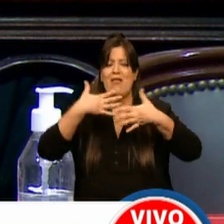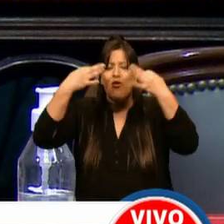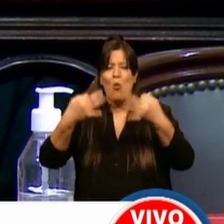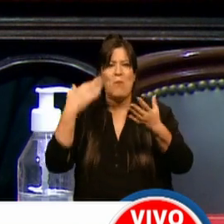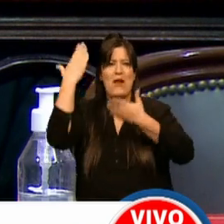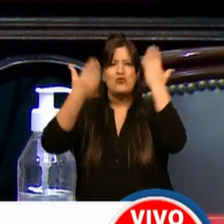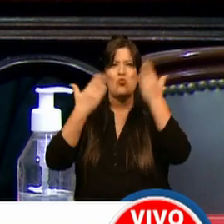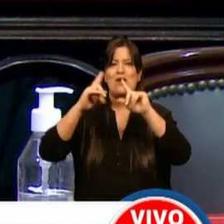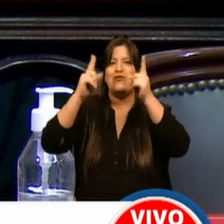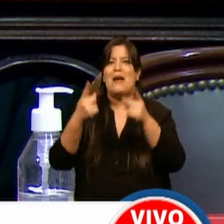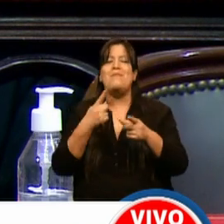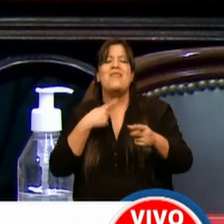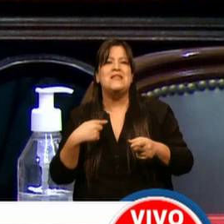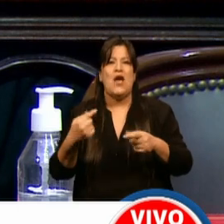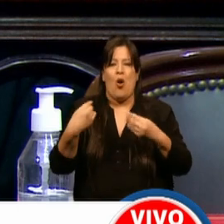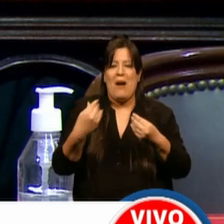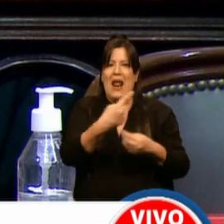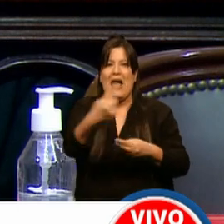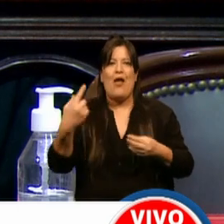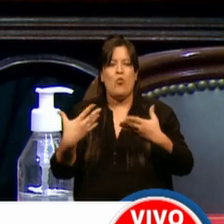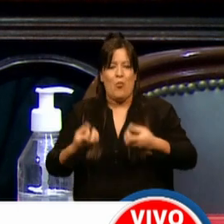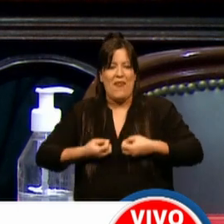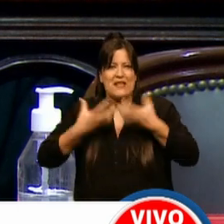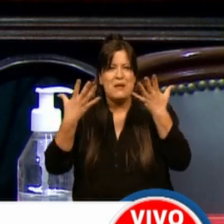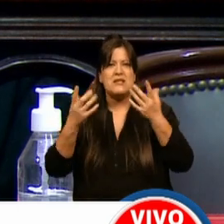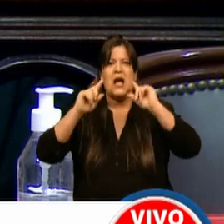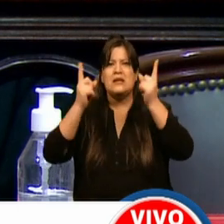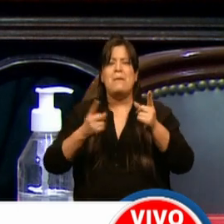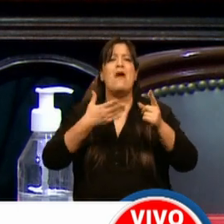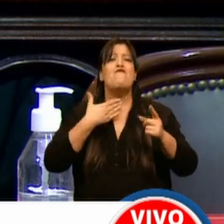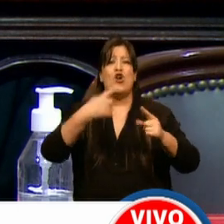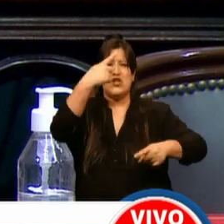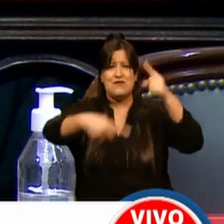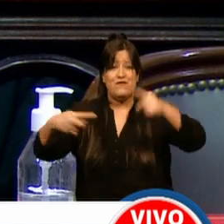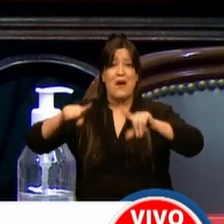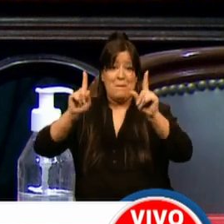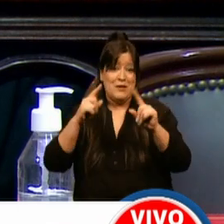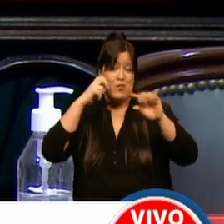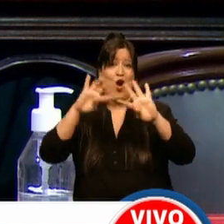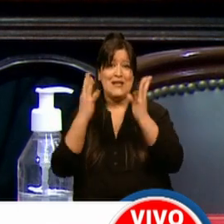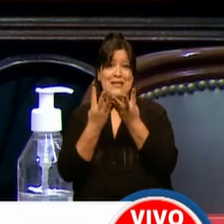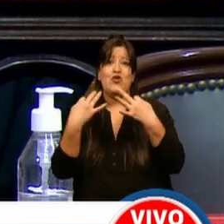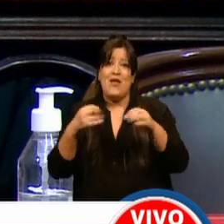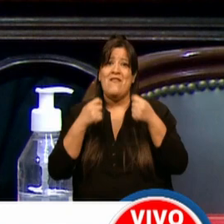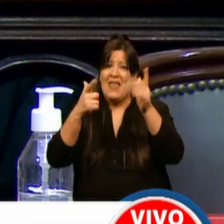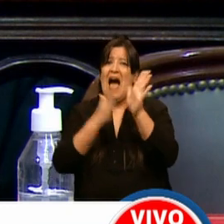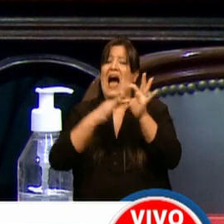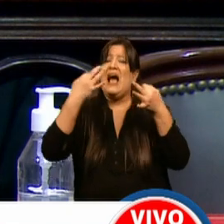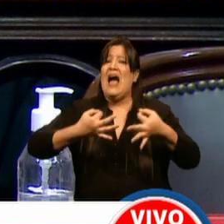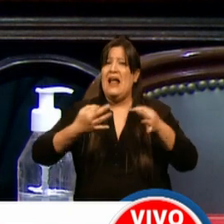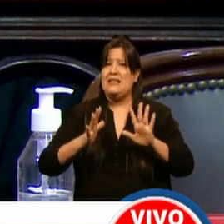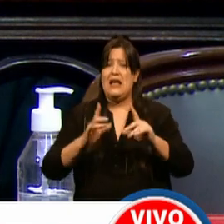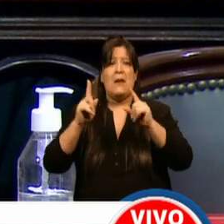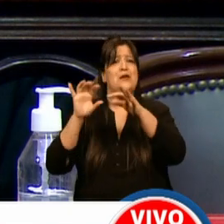sueños se dio de expresarse y de tener esa diversidad de voz que este recinto tiene que garantizar en el